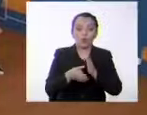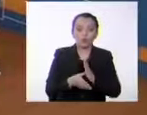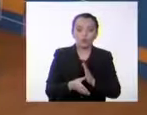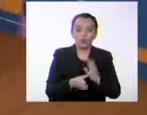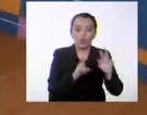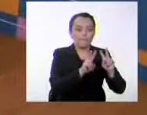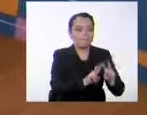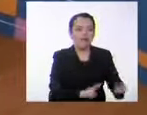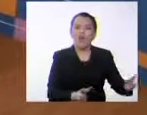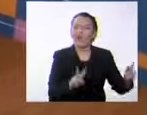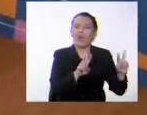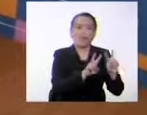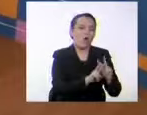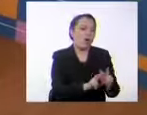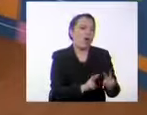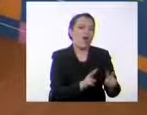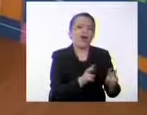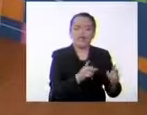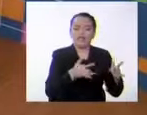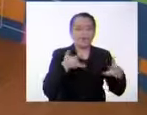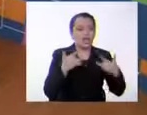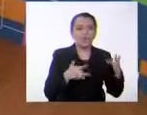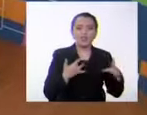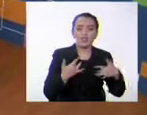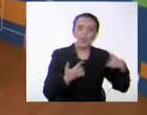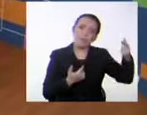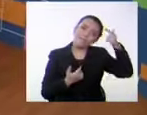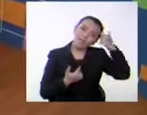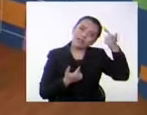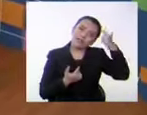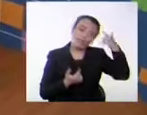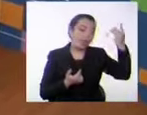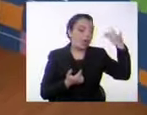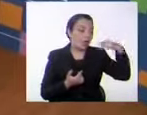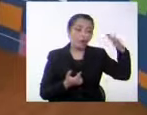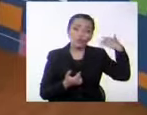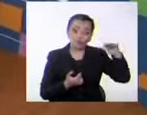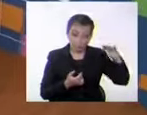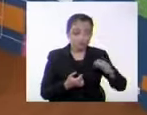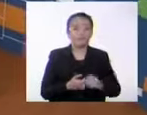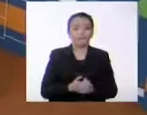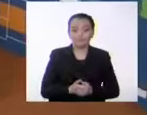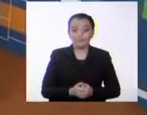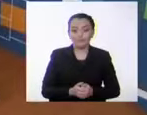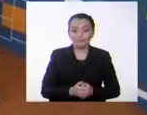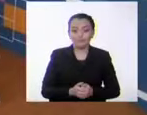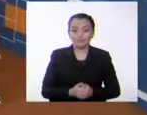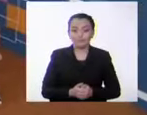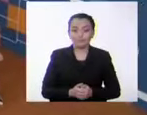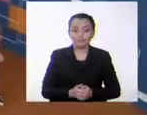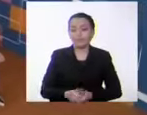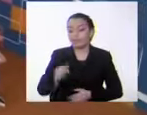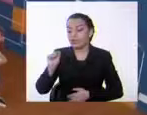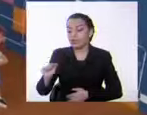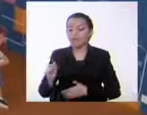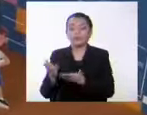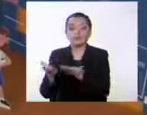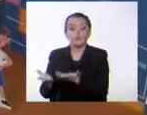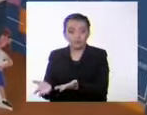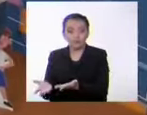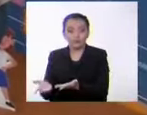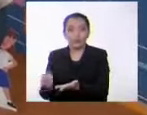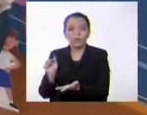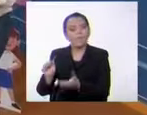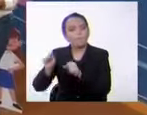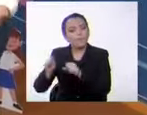nosotros pues evidenciar con la vista instantáneamente y lo podemos palpar. Mientras que lo inmaterial pues es más difícil de